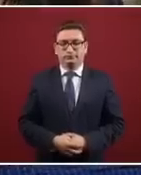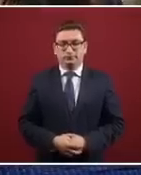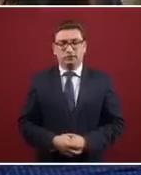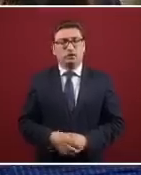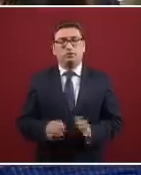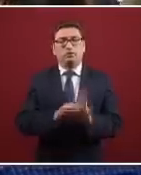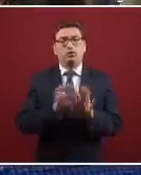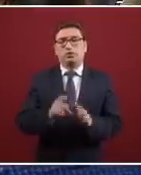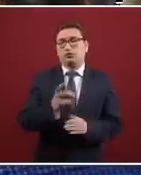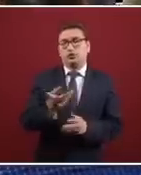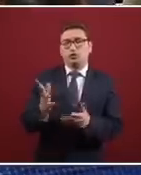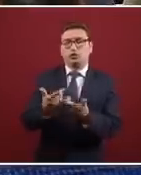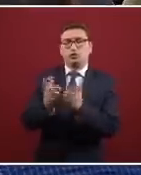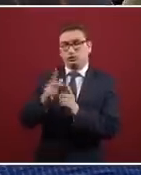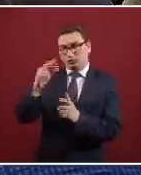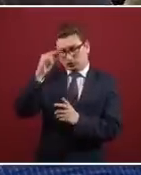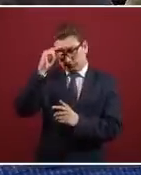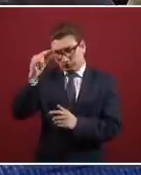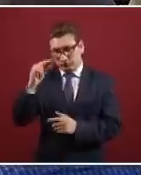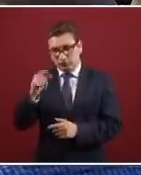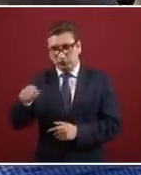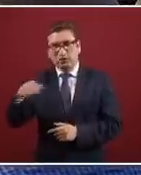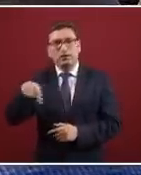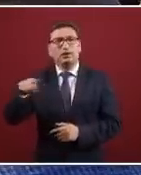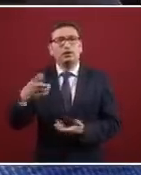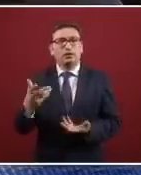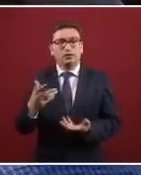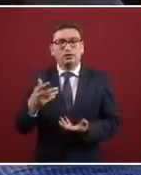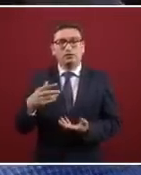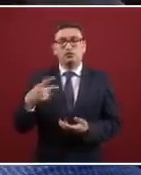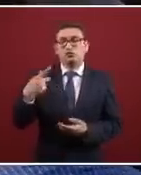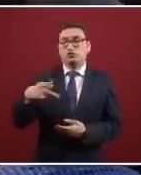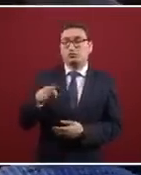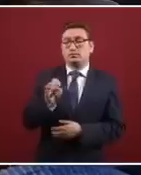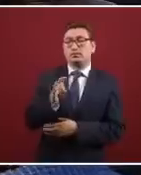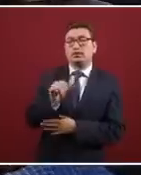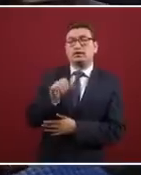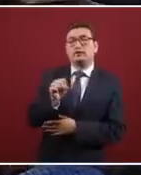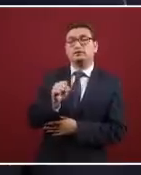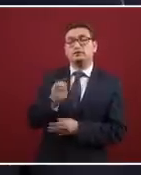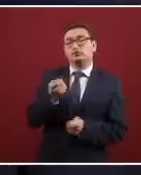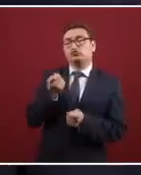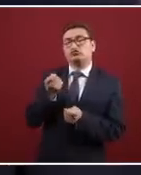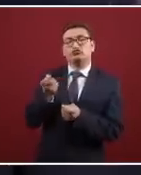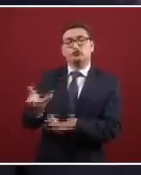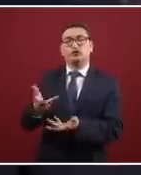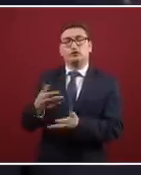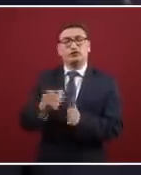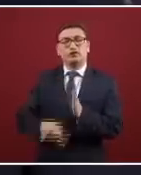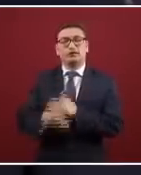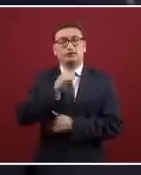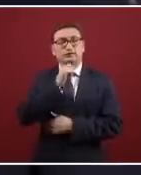intelectuales no te van a faltar tus becas, no